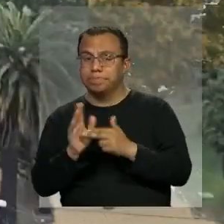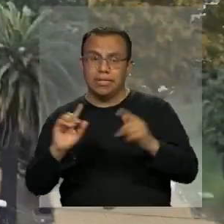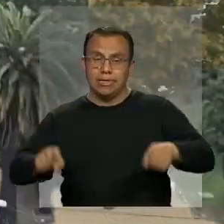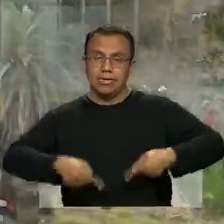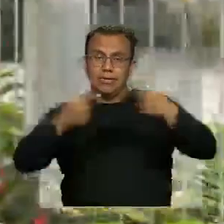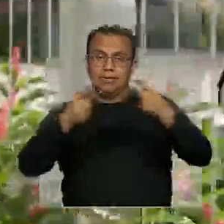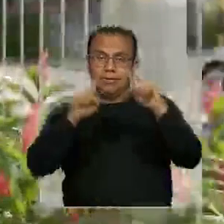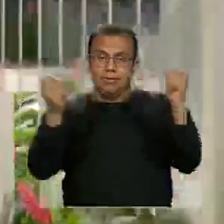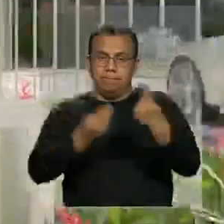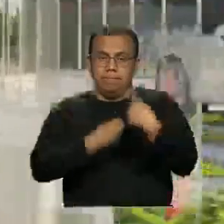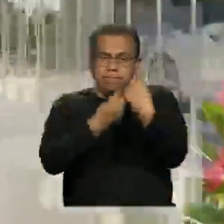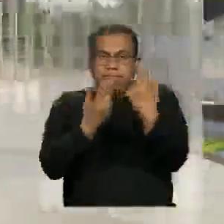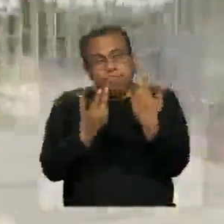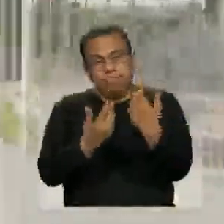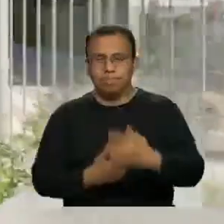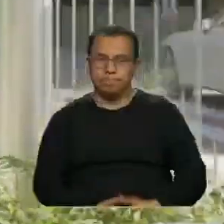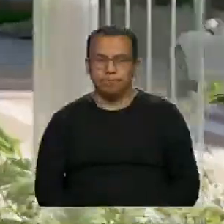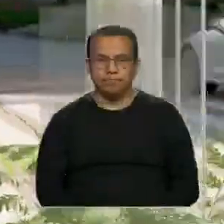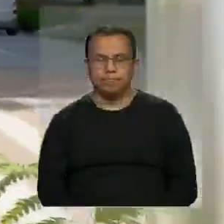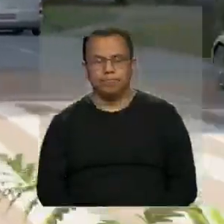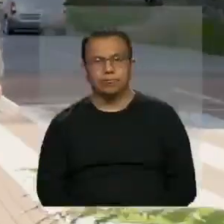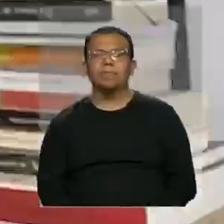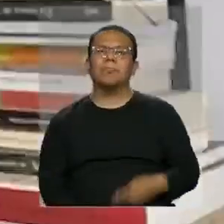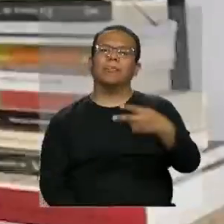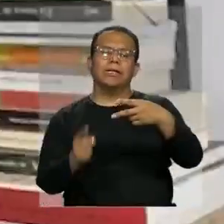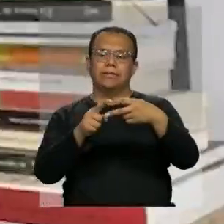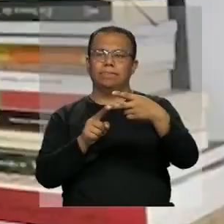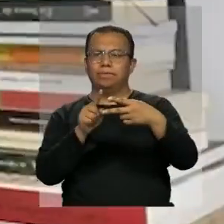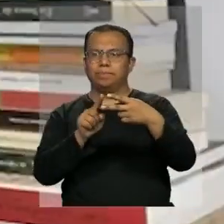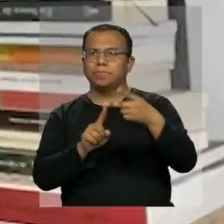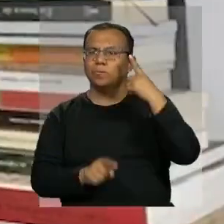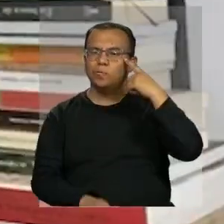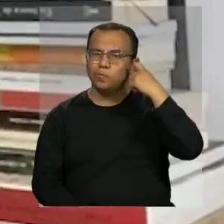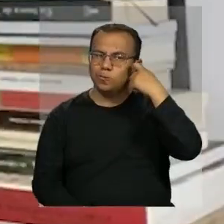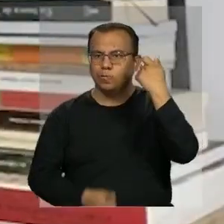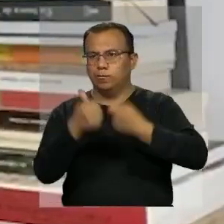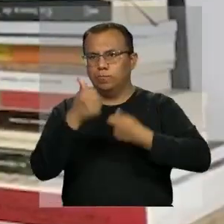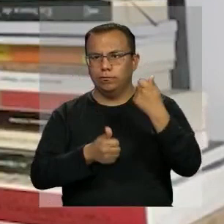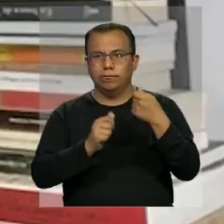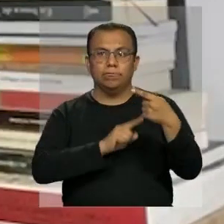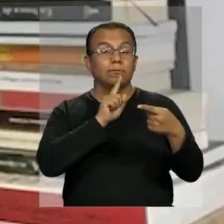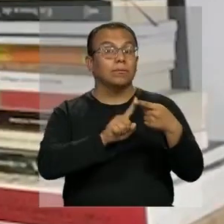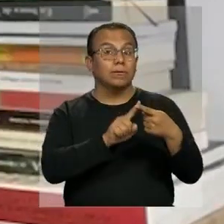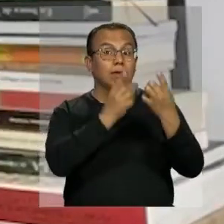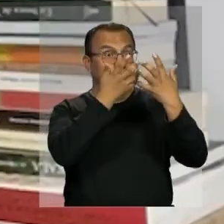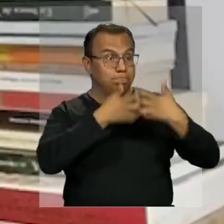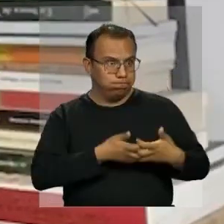enfrentamientos políticos. Corremos dos riesgos. El primero es que las